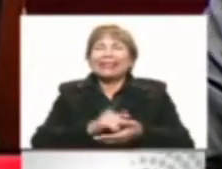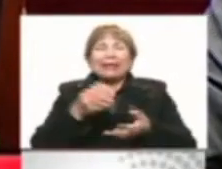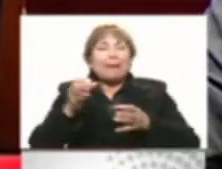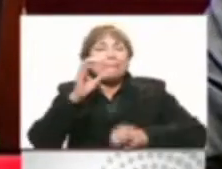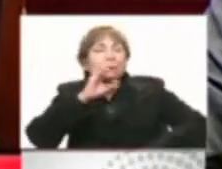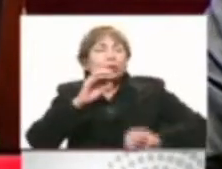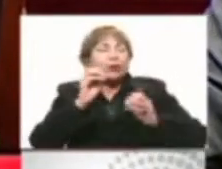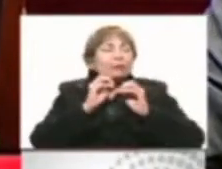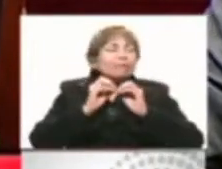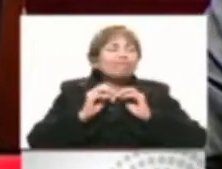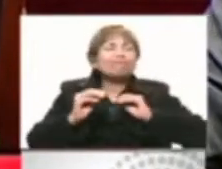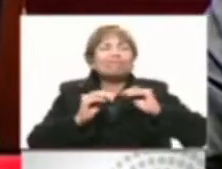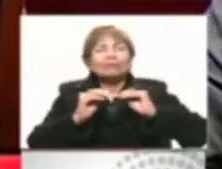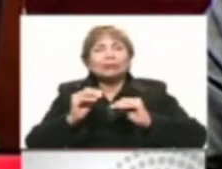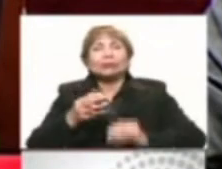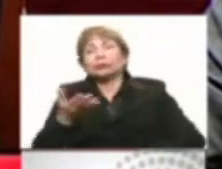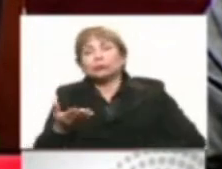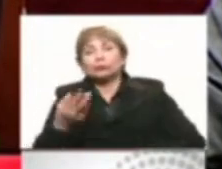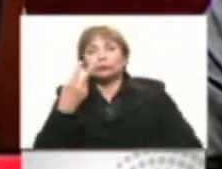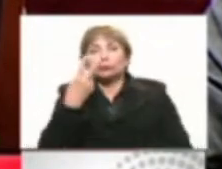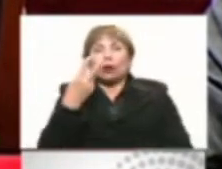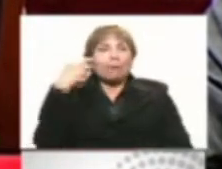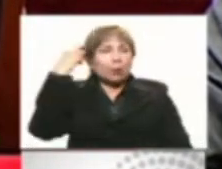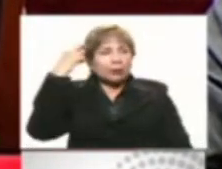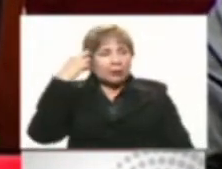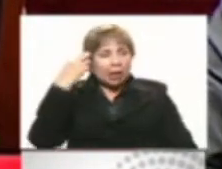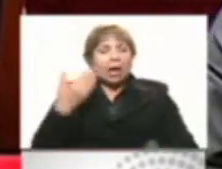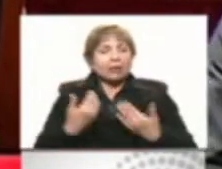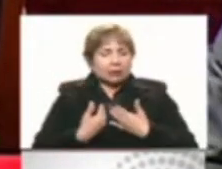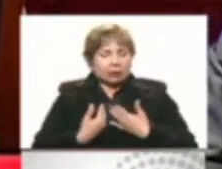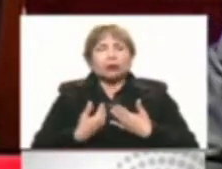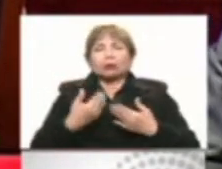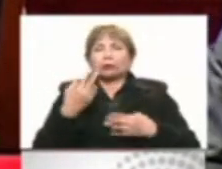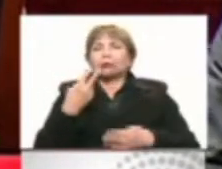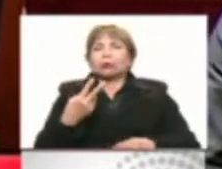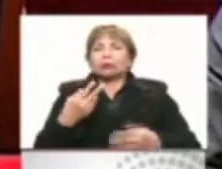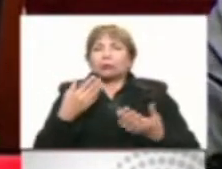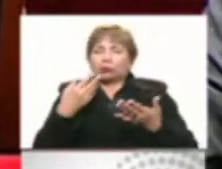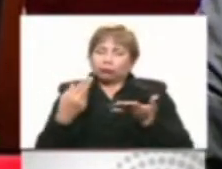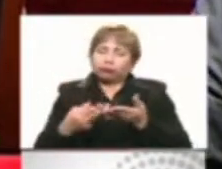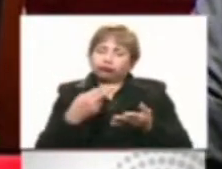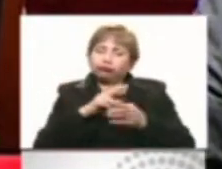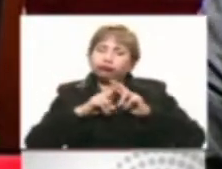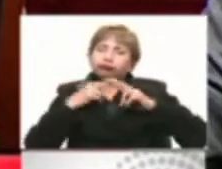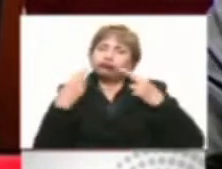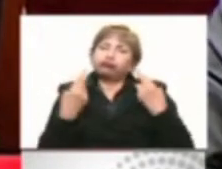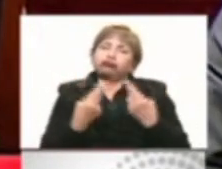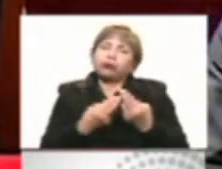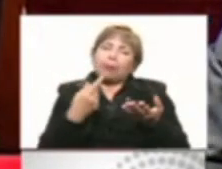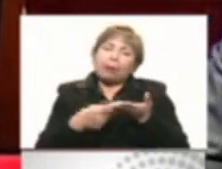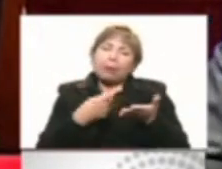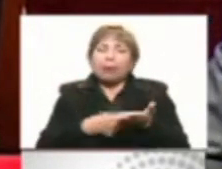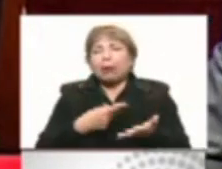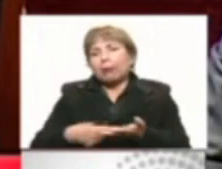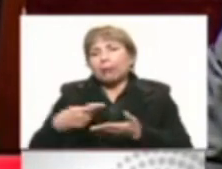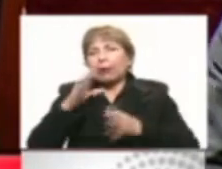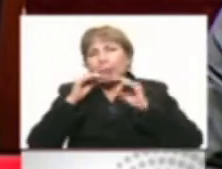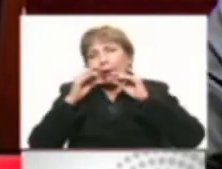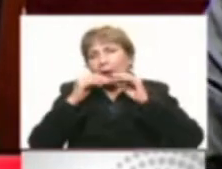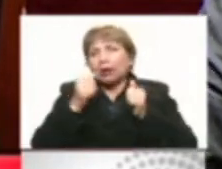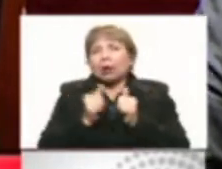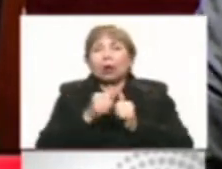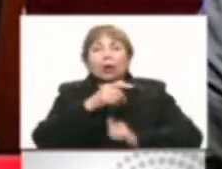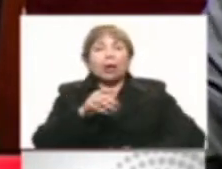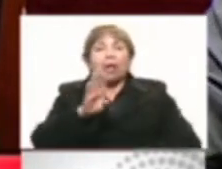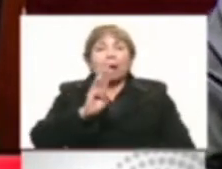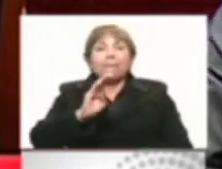en la búsqueda de armonizar esas dos políticas, es que hemos tenido varias reuniones con el presidente del Banco Central de Reserva, incluso con la superintendencia de